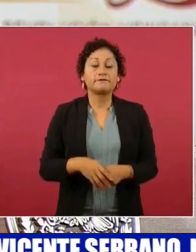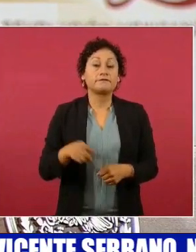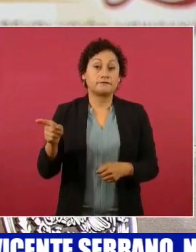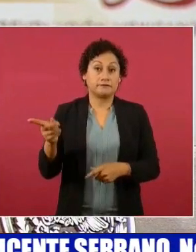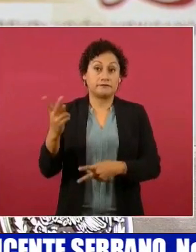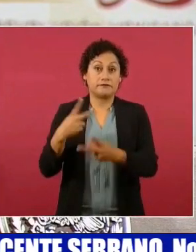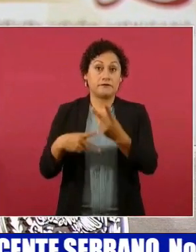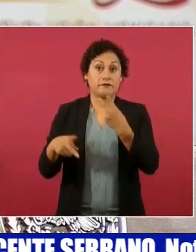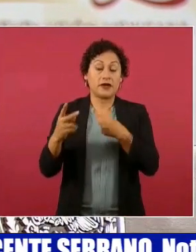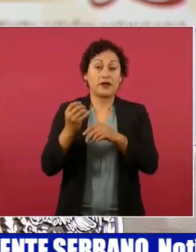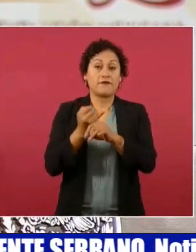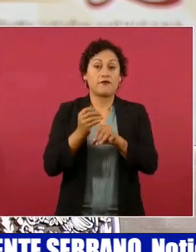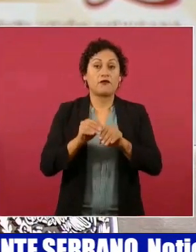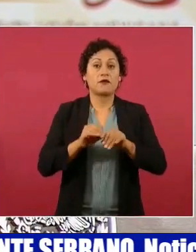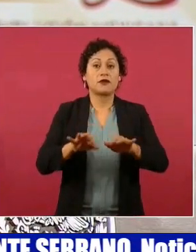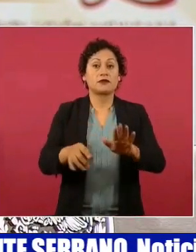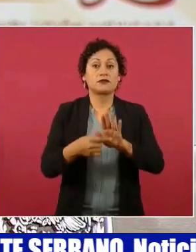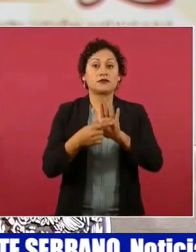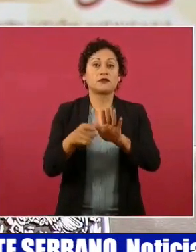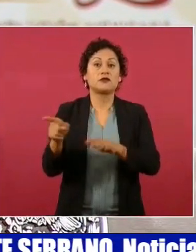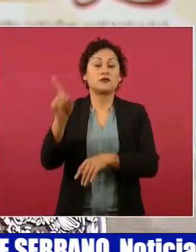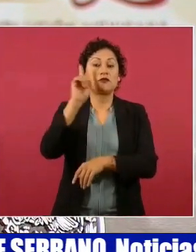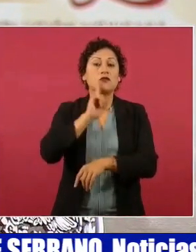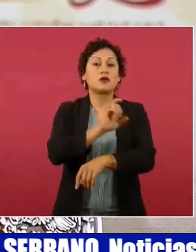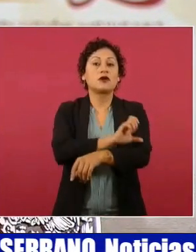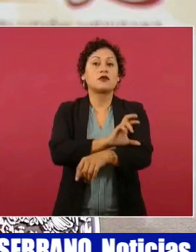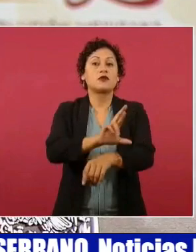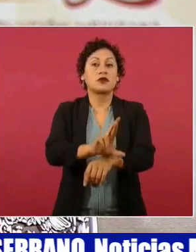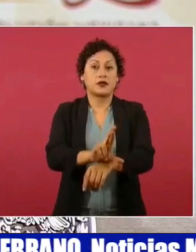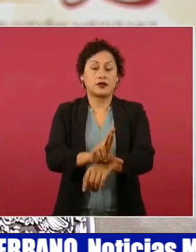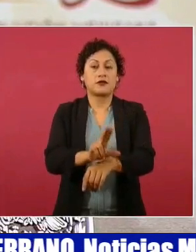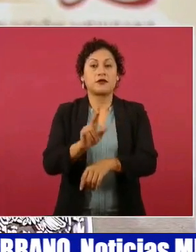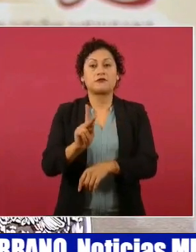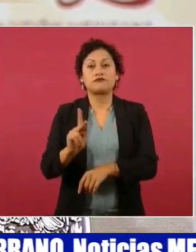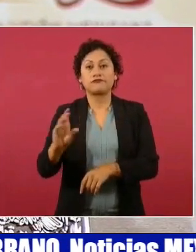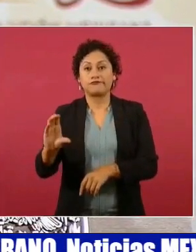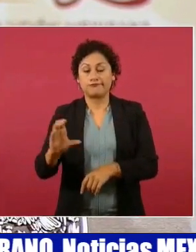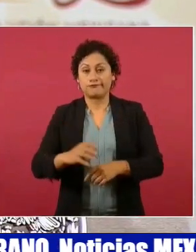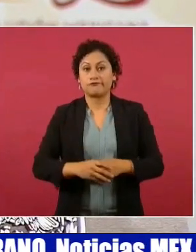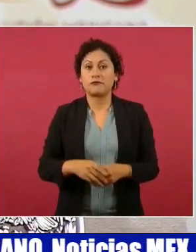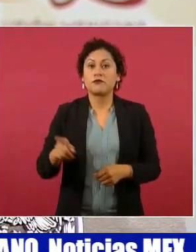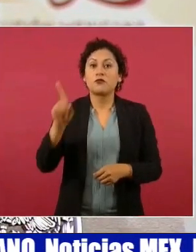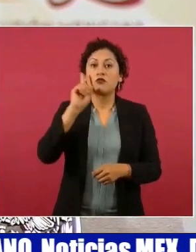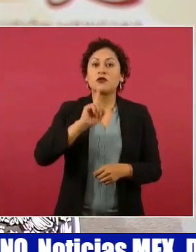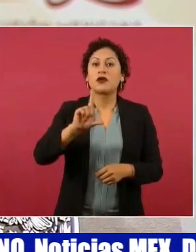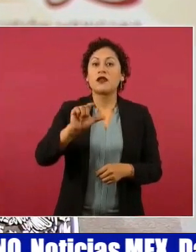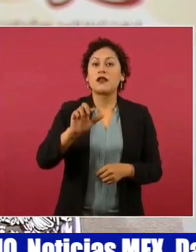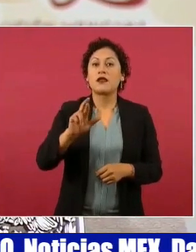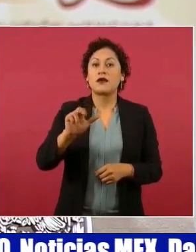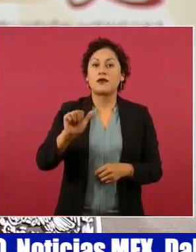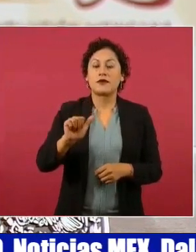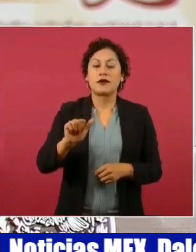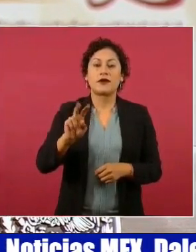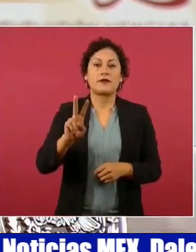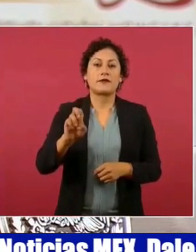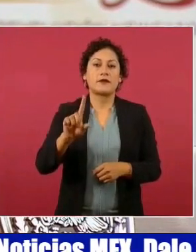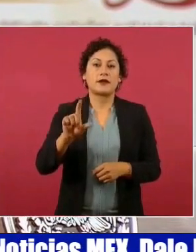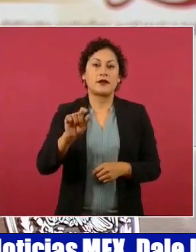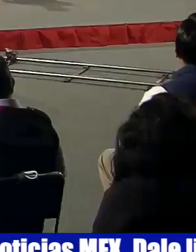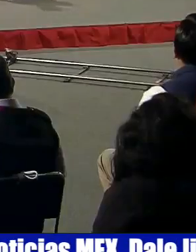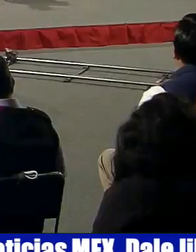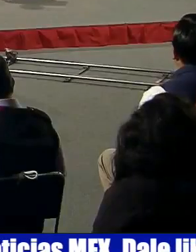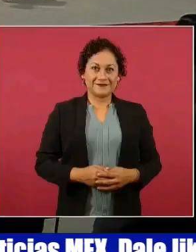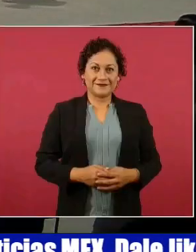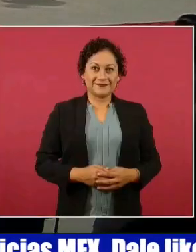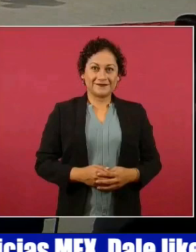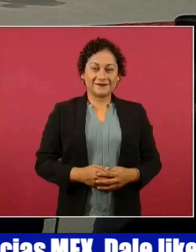hace aproximadamente 20 años, más de 20 años, lo defendió a capa y espada ante un fraude allá en Zacatecas. Decide usted,